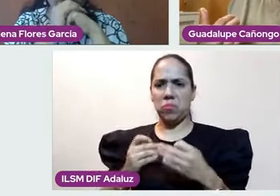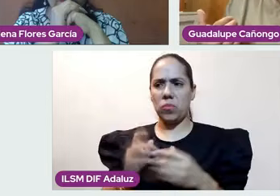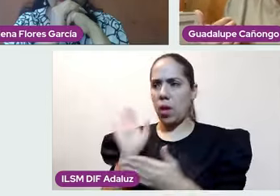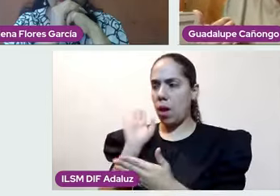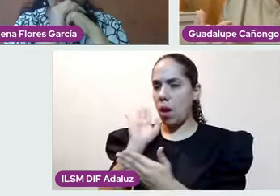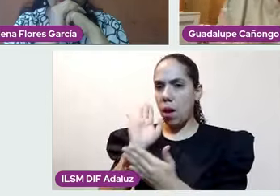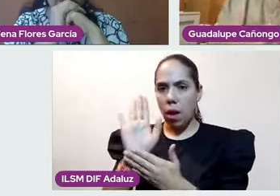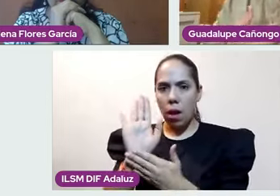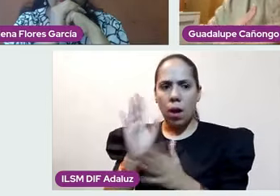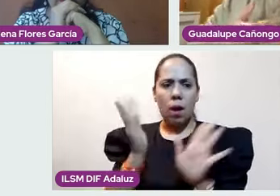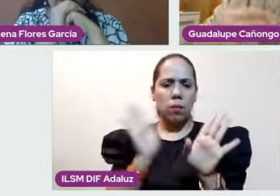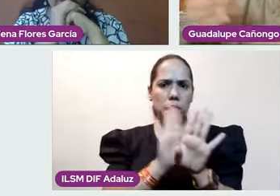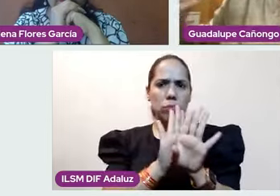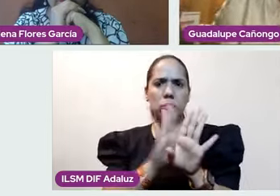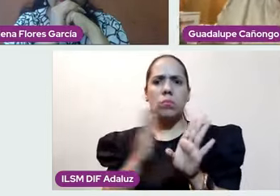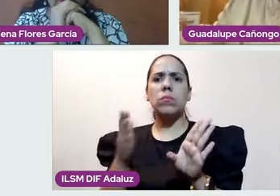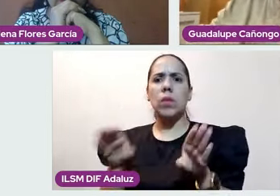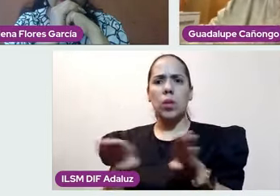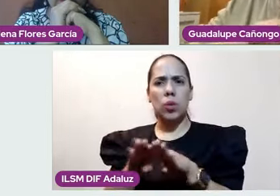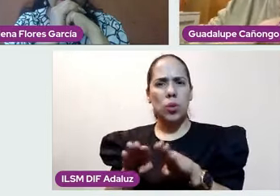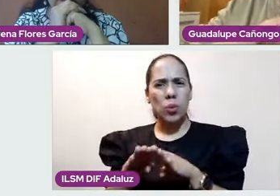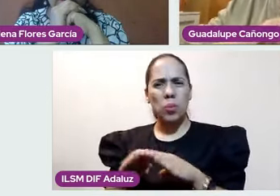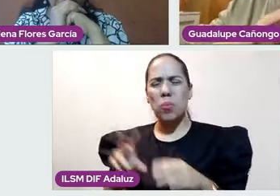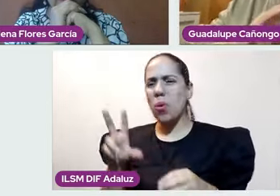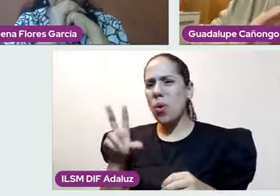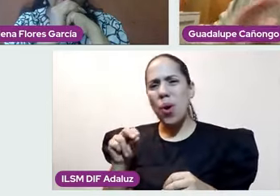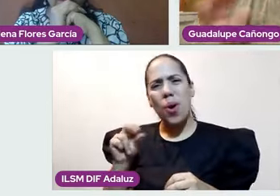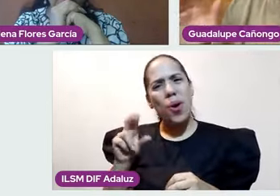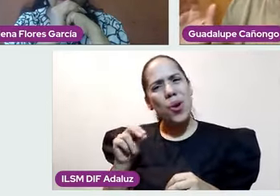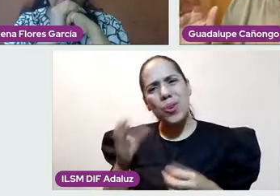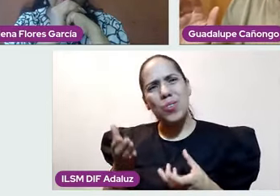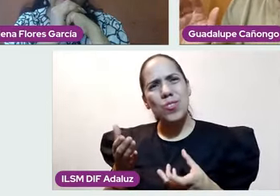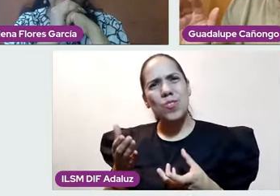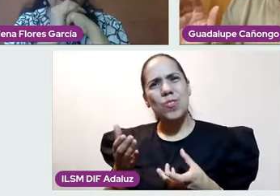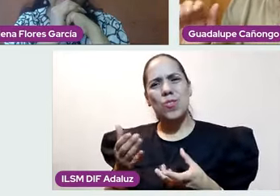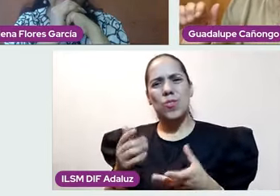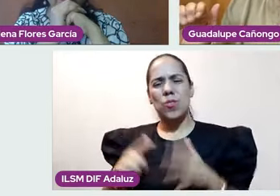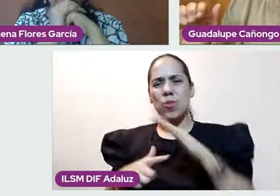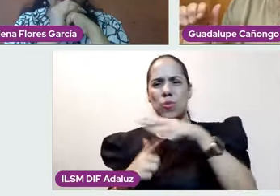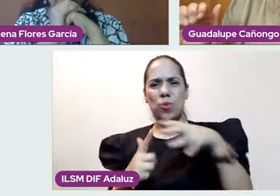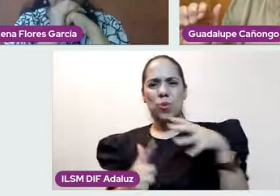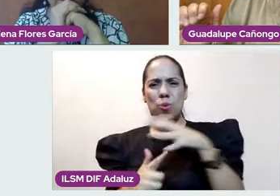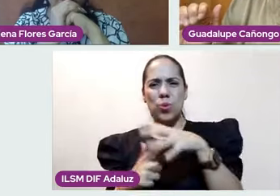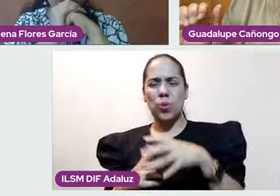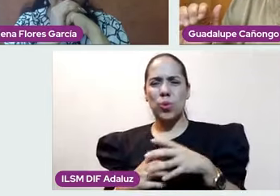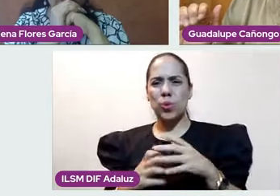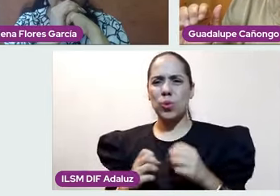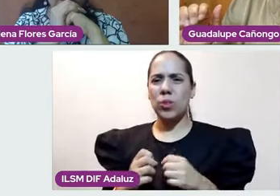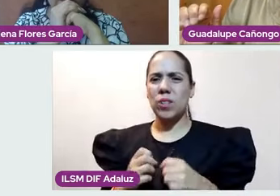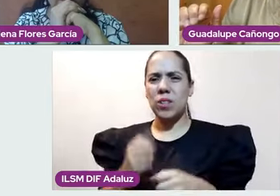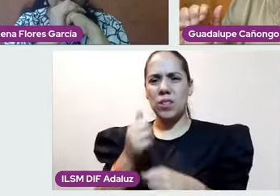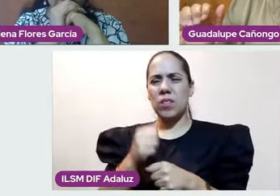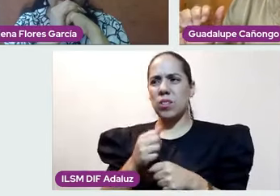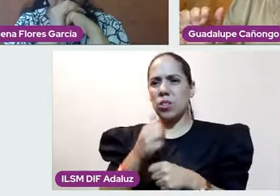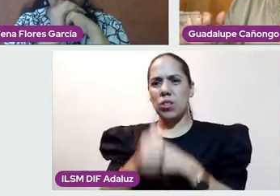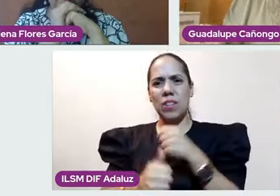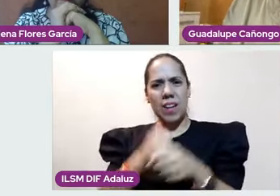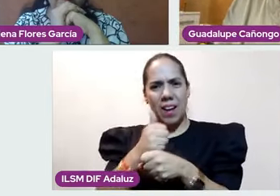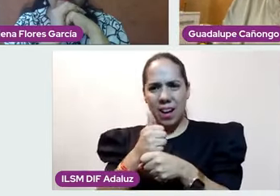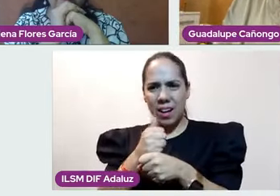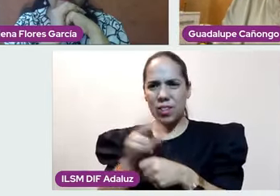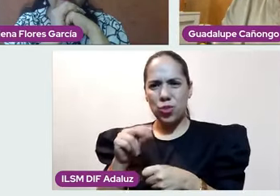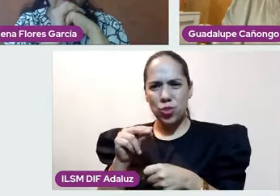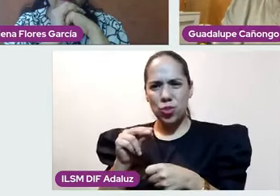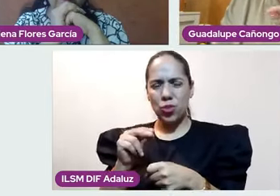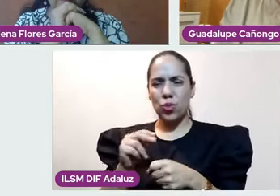los jóvenes, y no tiene que ver con edad, no tiene que ver, tiene que ver con experiencia. A lo mejor sí, ¿qué les gusta? En tema de